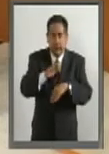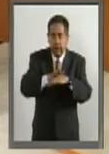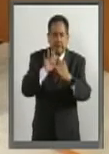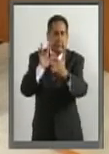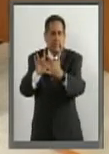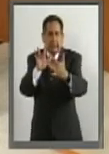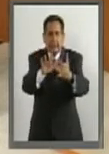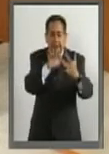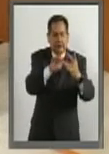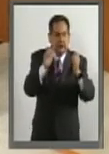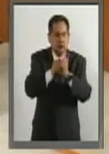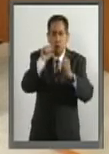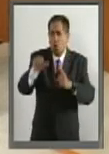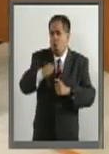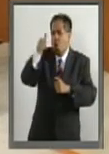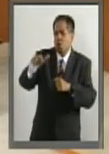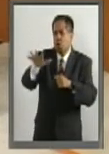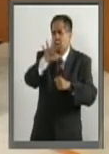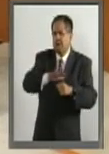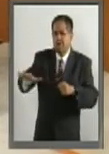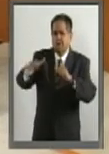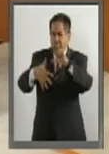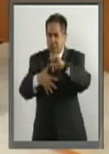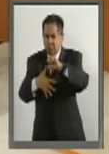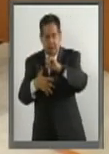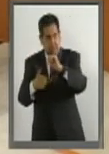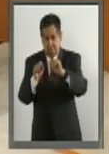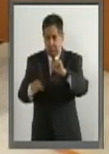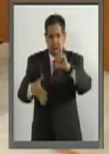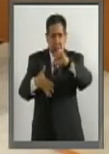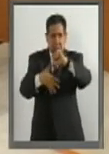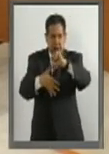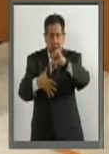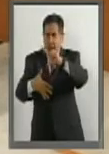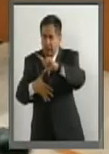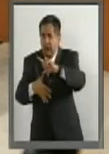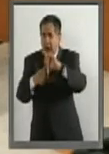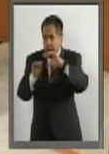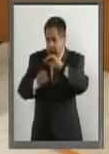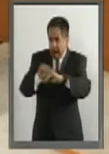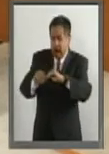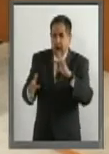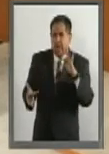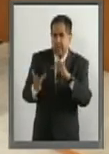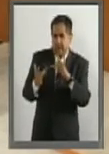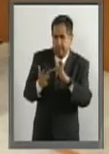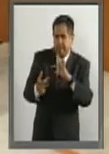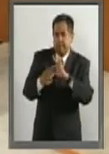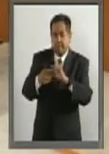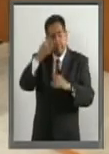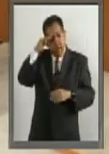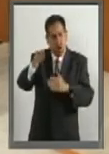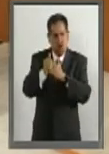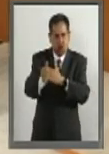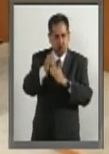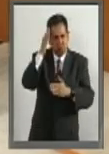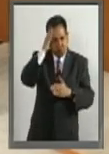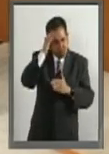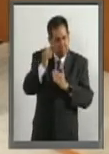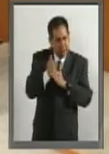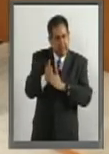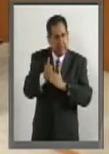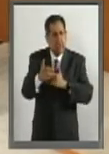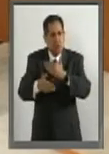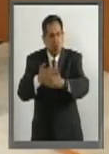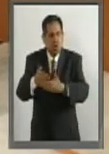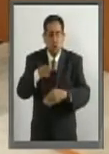y articulación con otras regiones como la misma latinoamericana, en la que México debe retomar un liderazgo democrático en